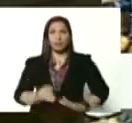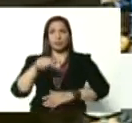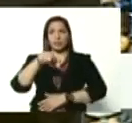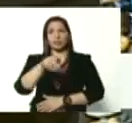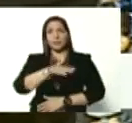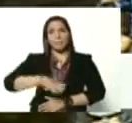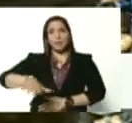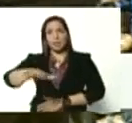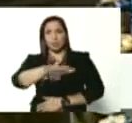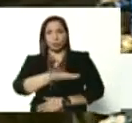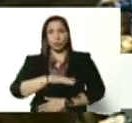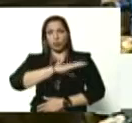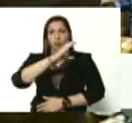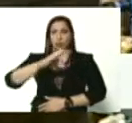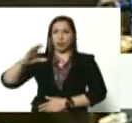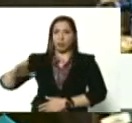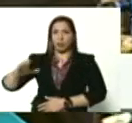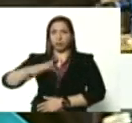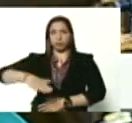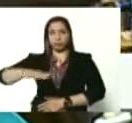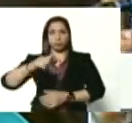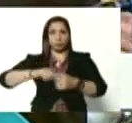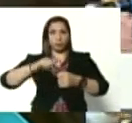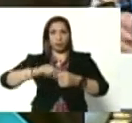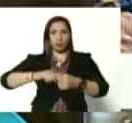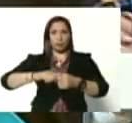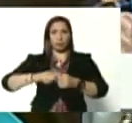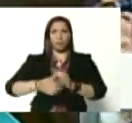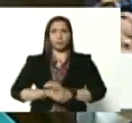del lago lago de maracaibo y golfo de venezuela